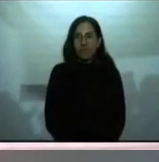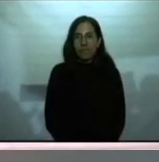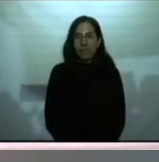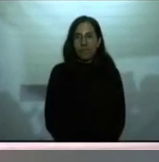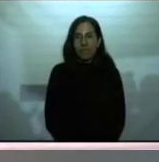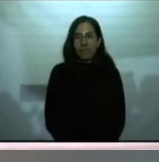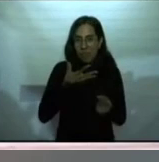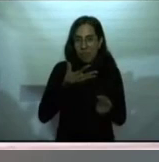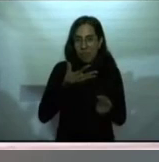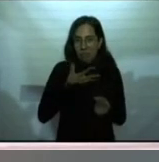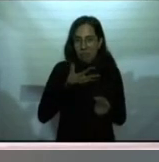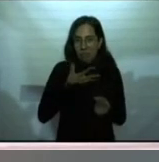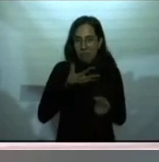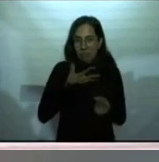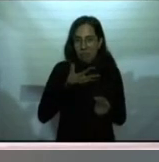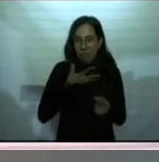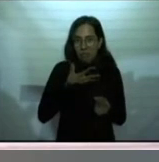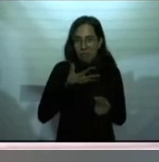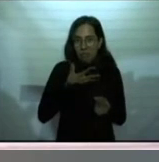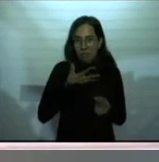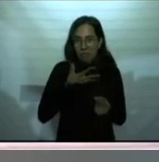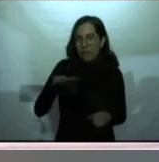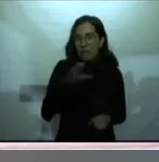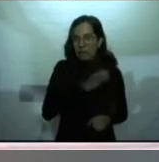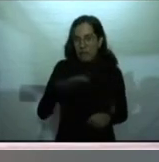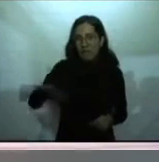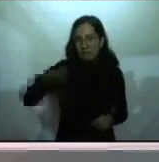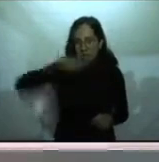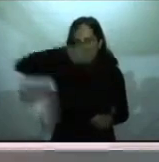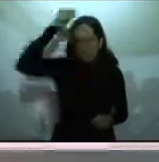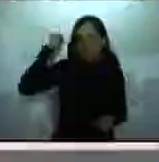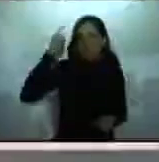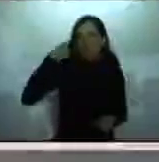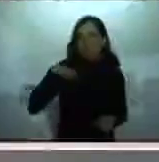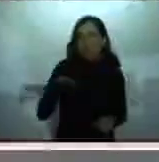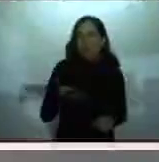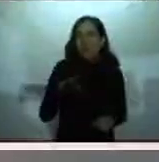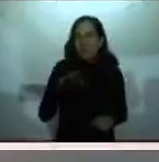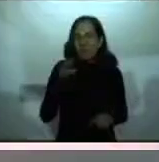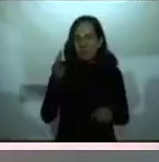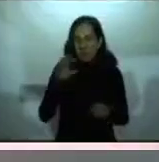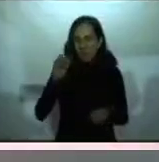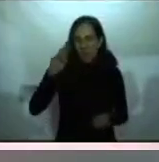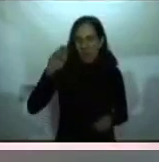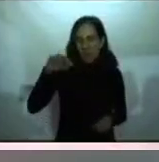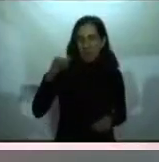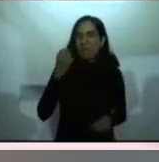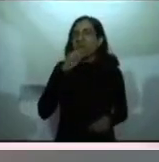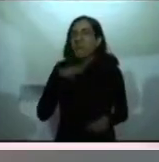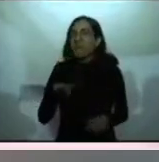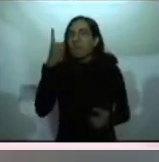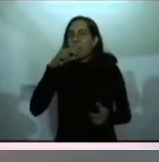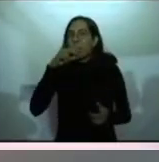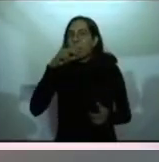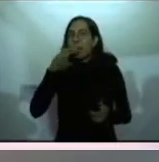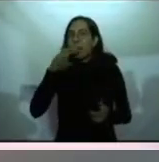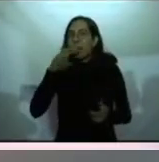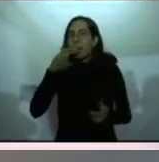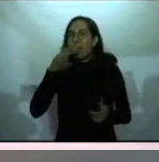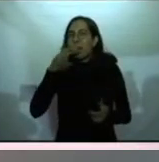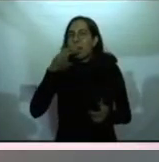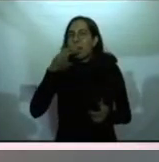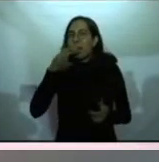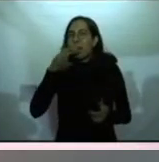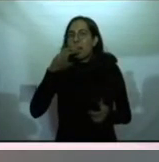compañeros candidatos a senadores de Morena, del Partido Verde y del Partido del Trabajo. Son